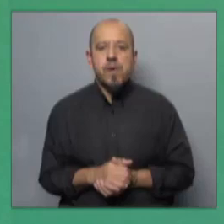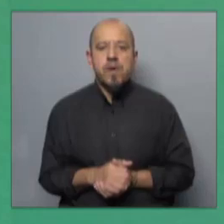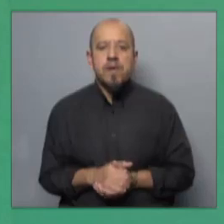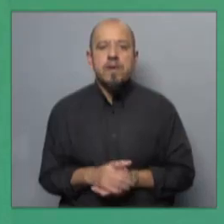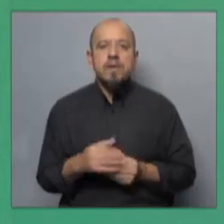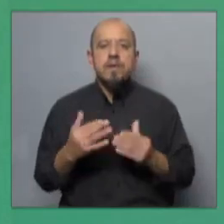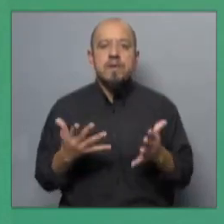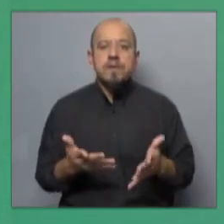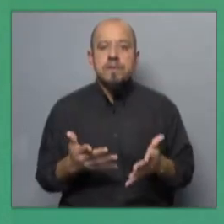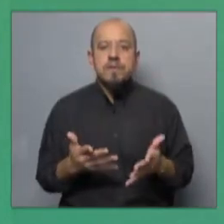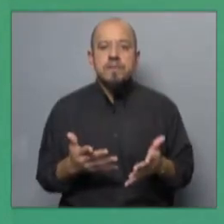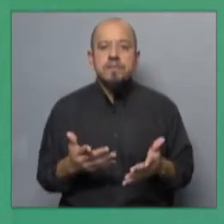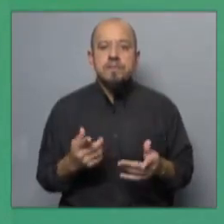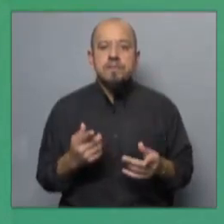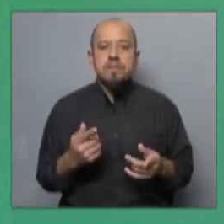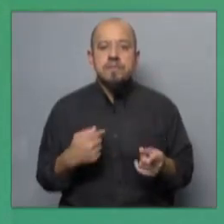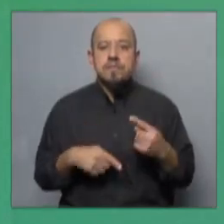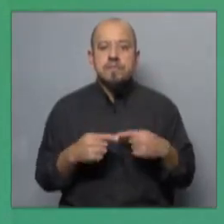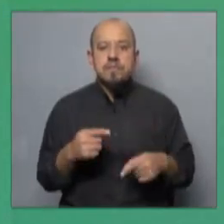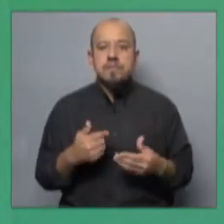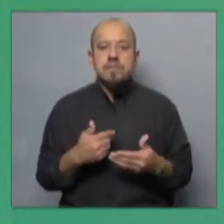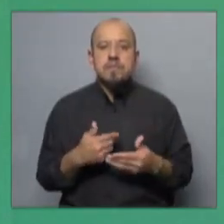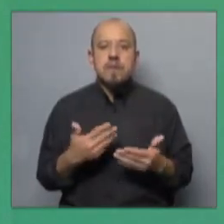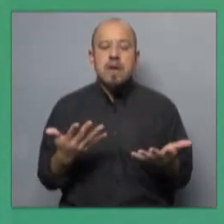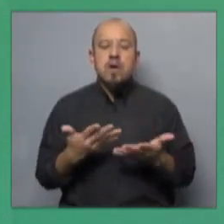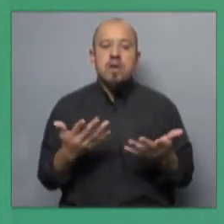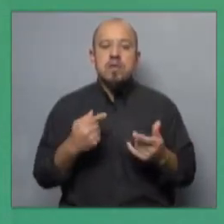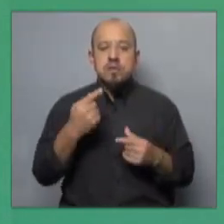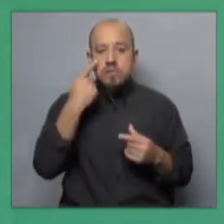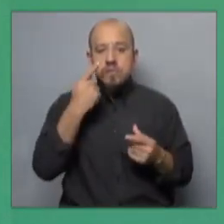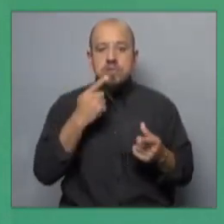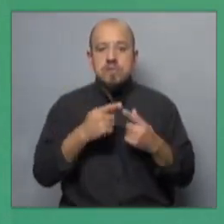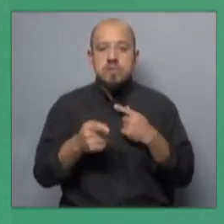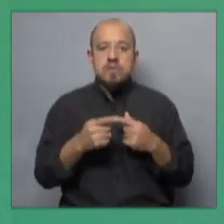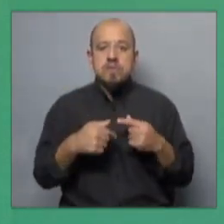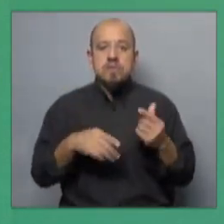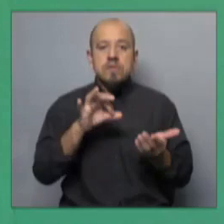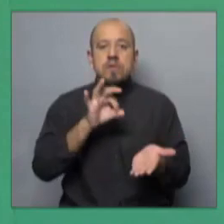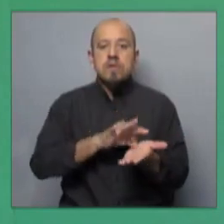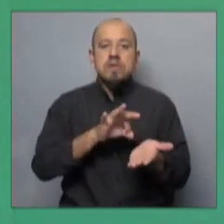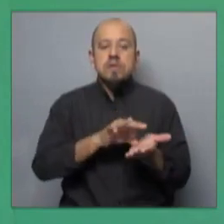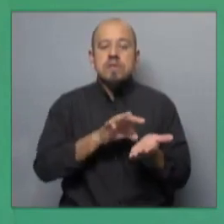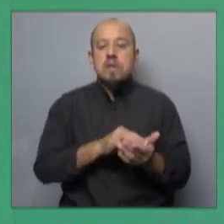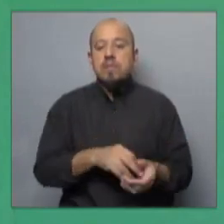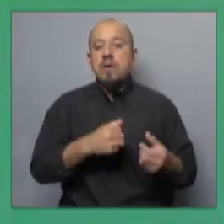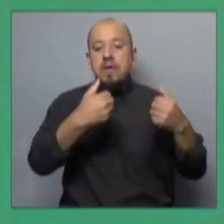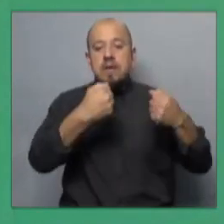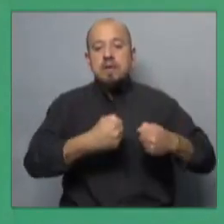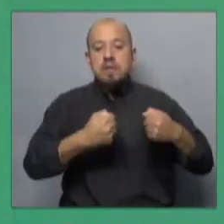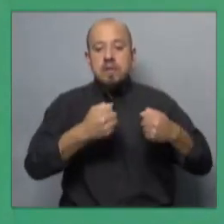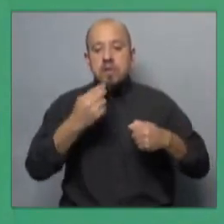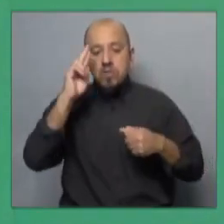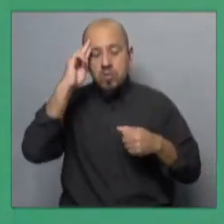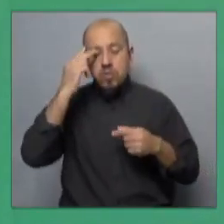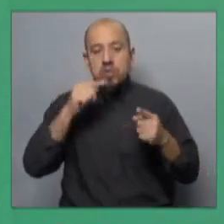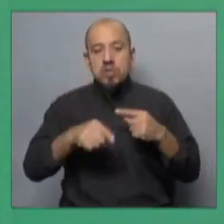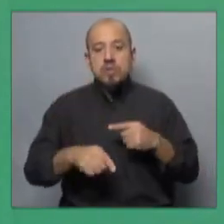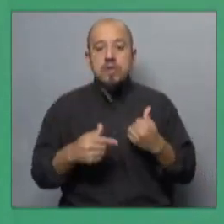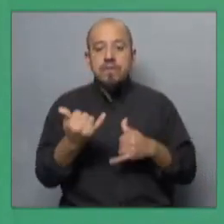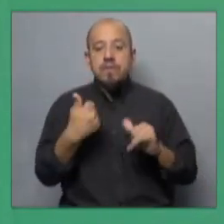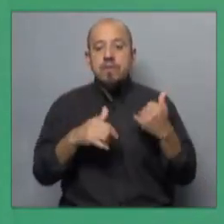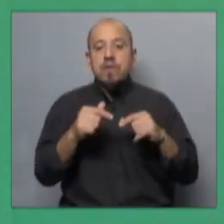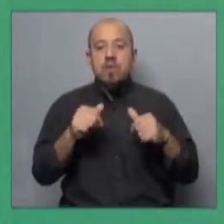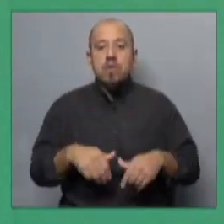estábamos conversando recién vamos a meternos de lleno en lo que es el sistema carcelario del uruguay y en este informe que hoy